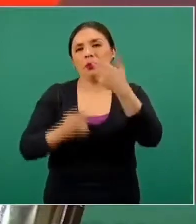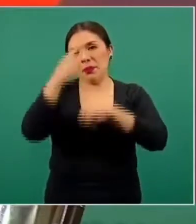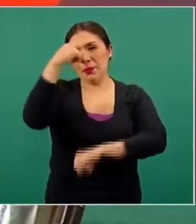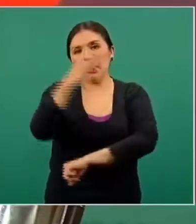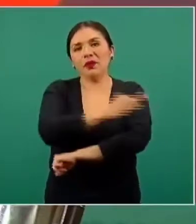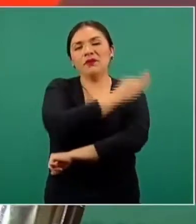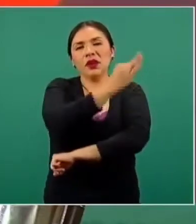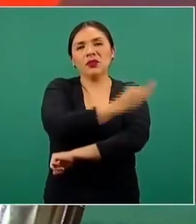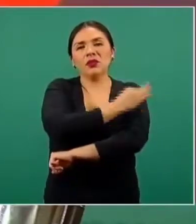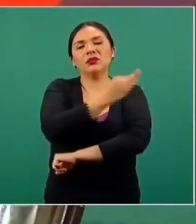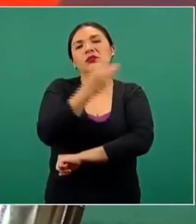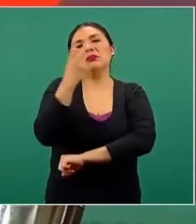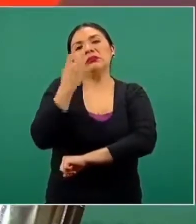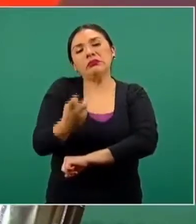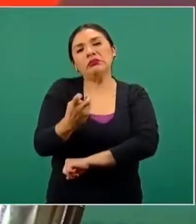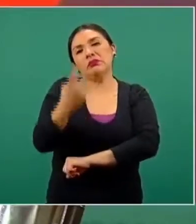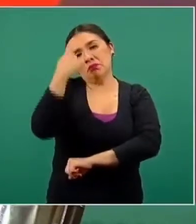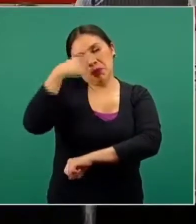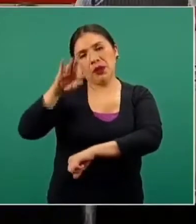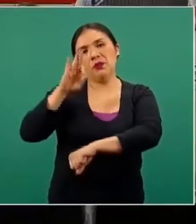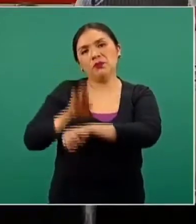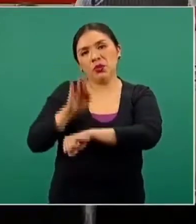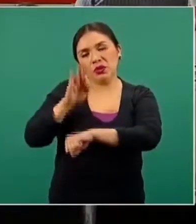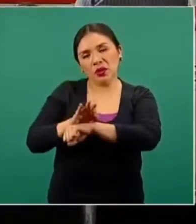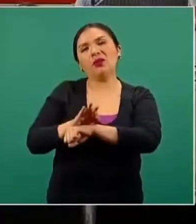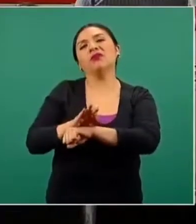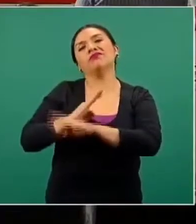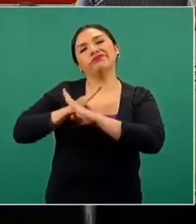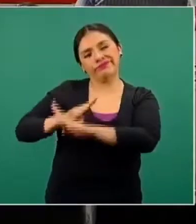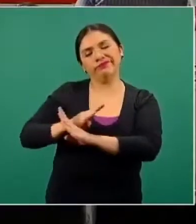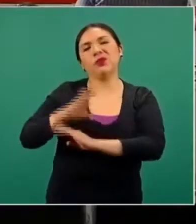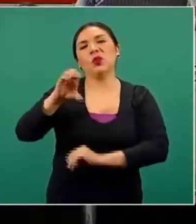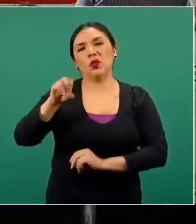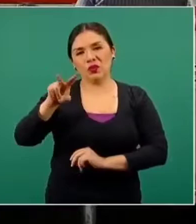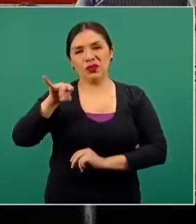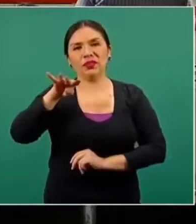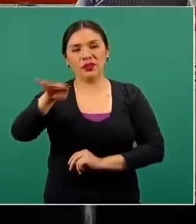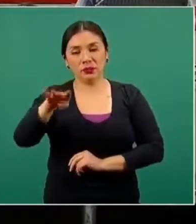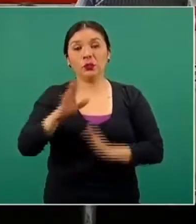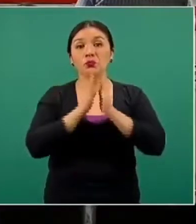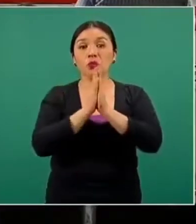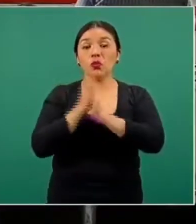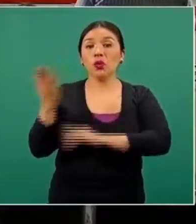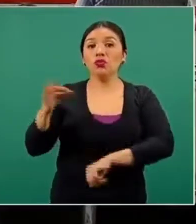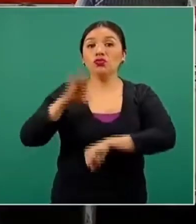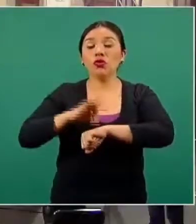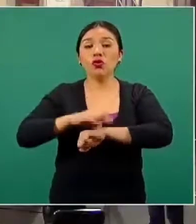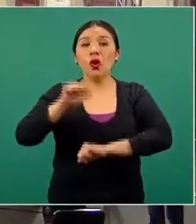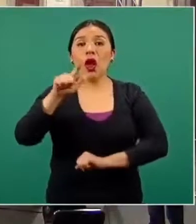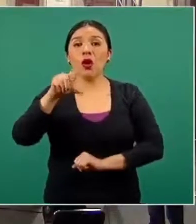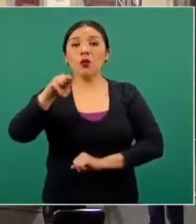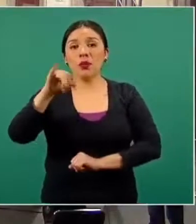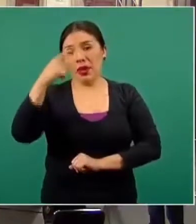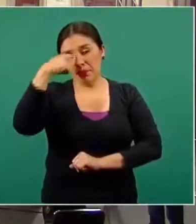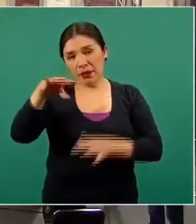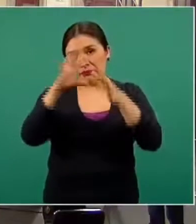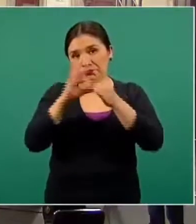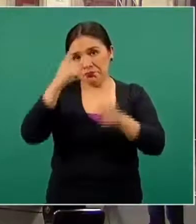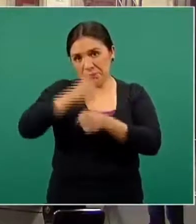vacunación de protección contra la COVID-19. Le pido al doctor Alomía si presenta el primer segmento, por